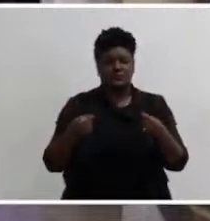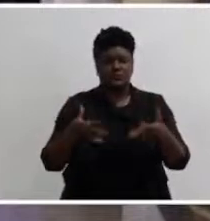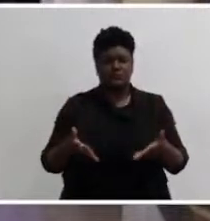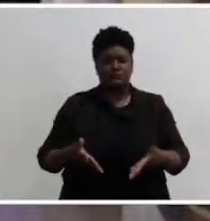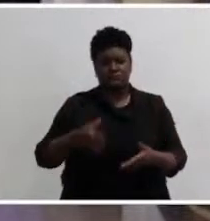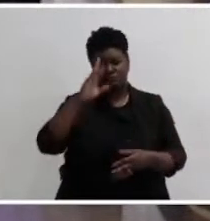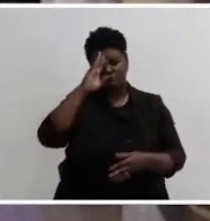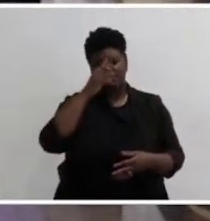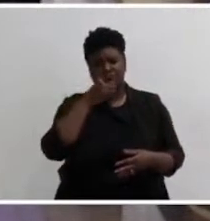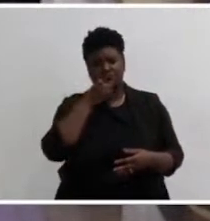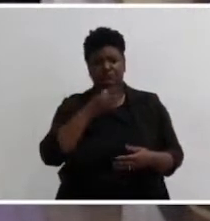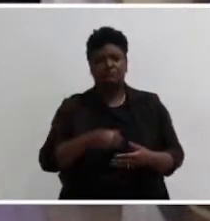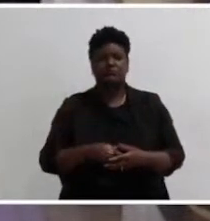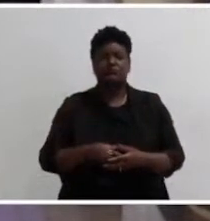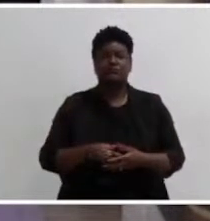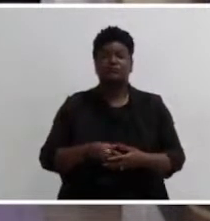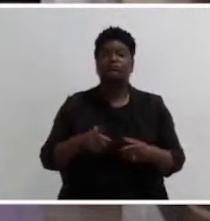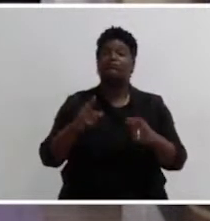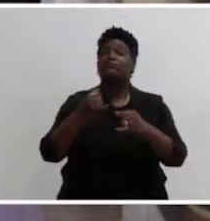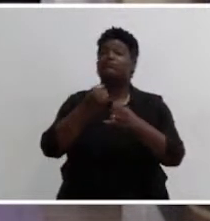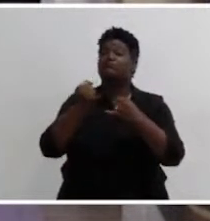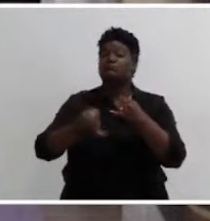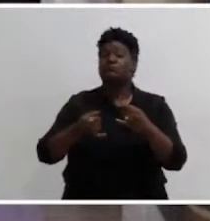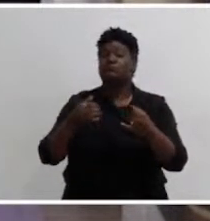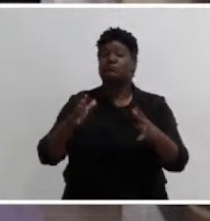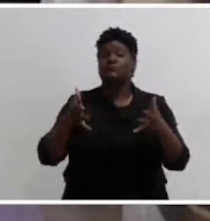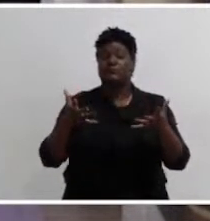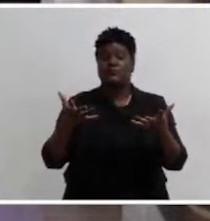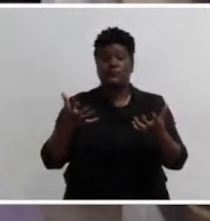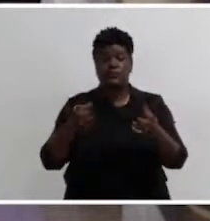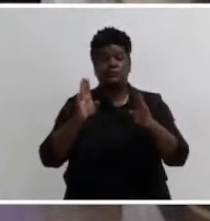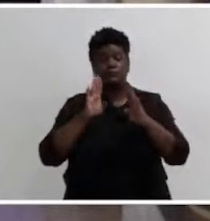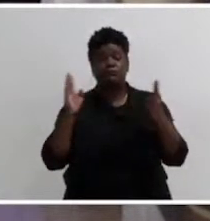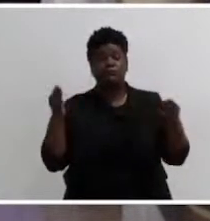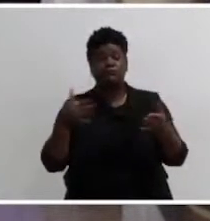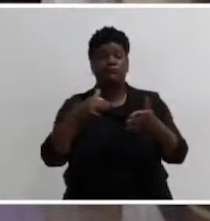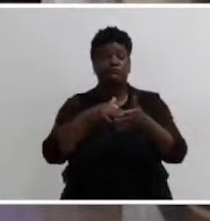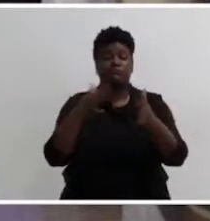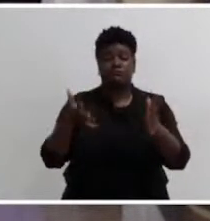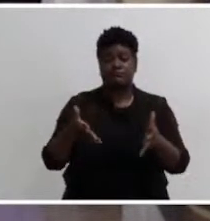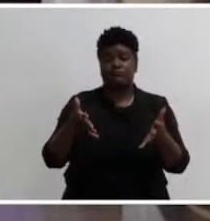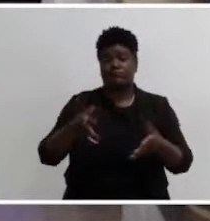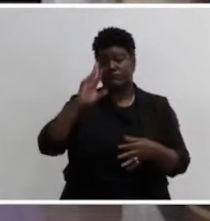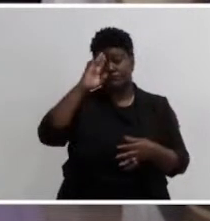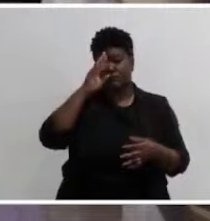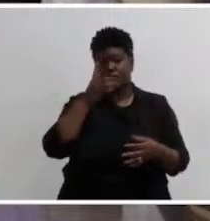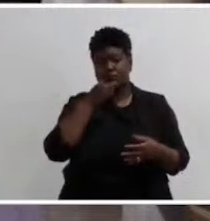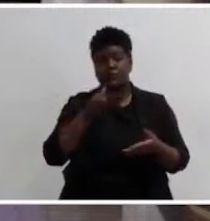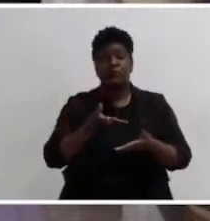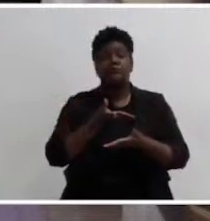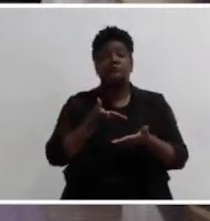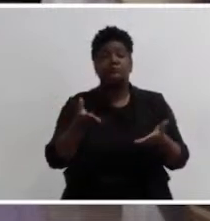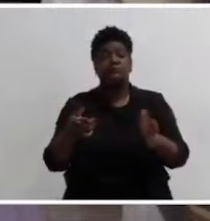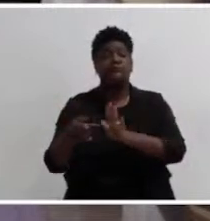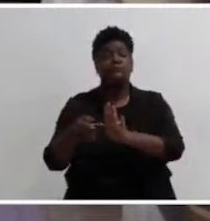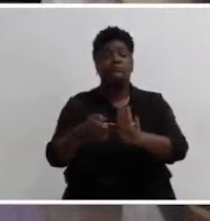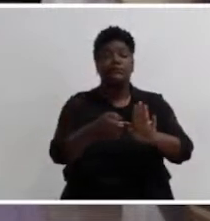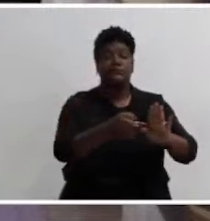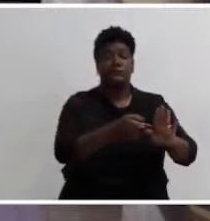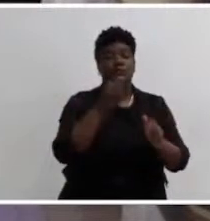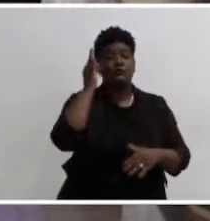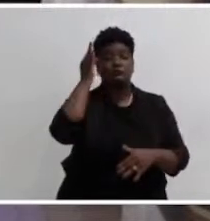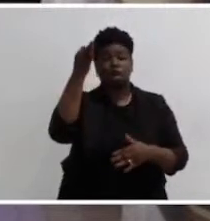los estudiantes que hoy nos acompañan. Ustedes que representan el futuro del país y de esta iniciativa, tienen